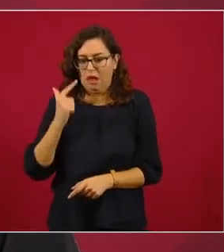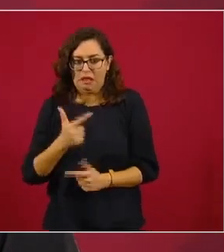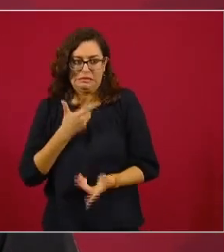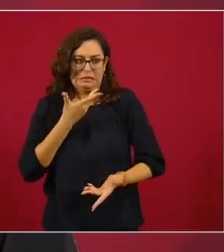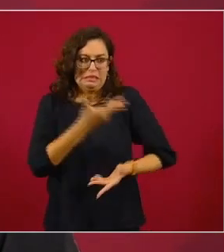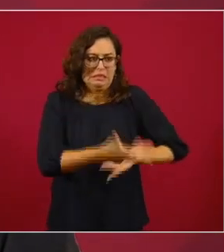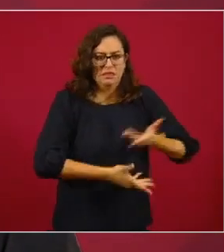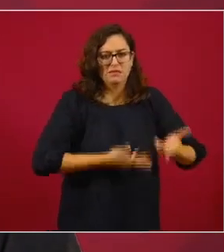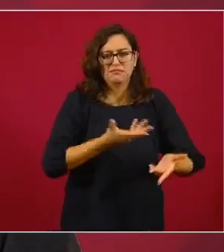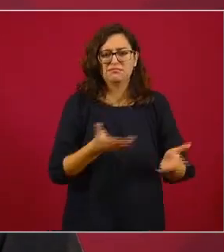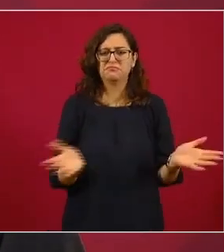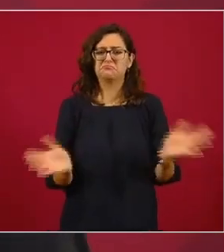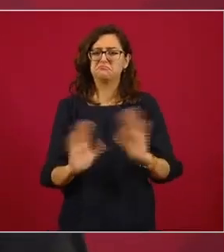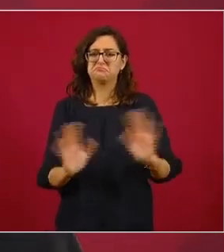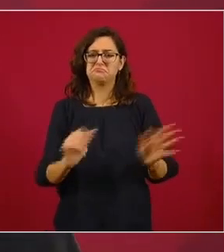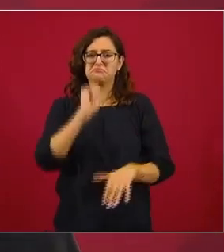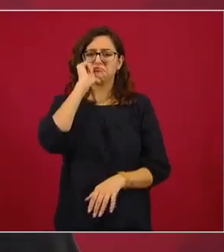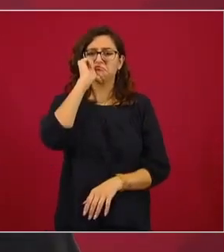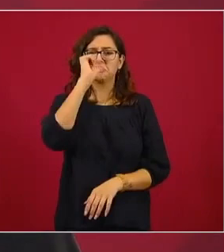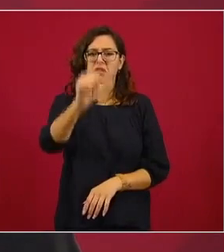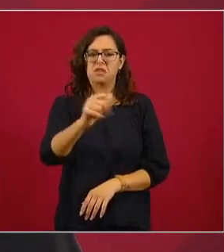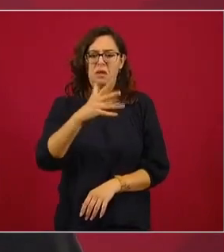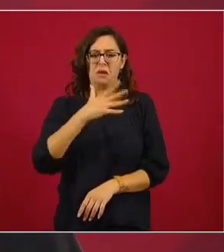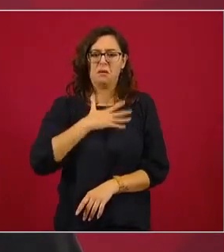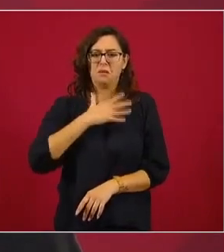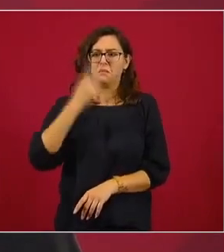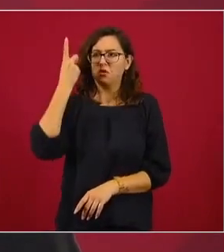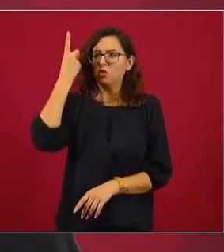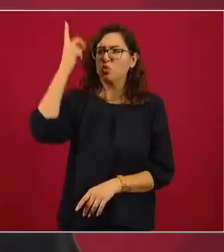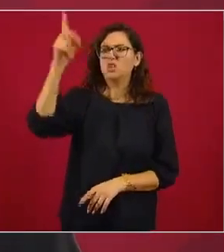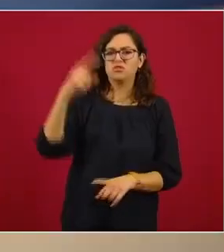Nuestro amo es el pueblo de México.